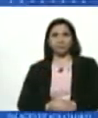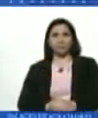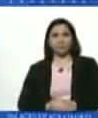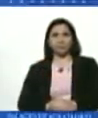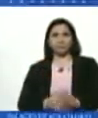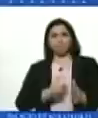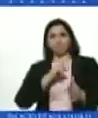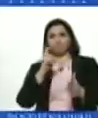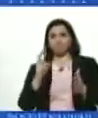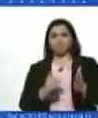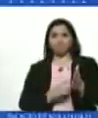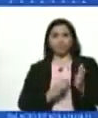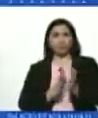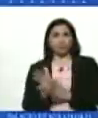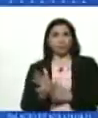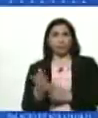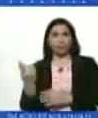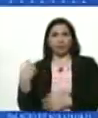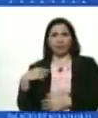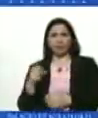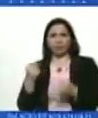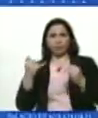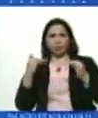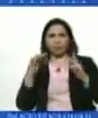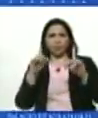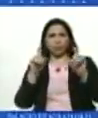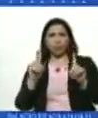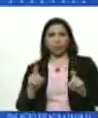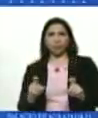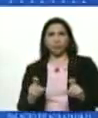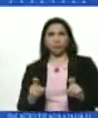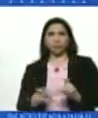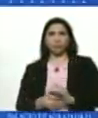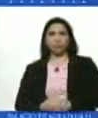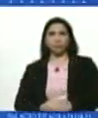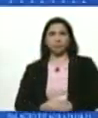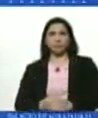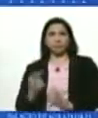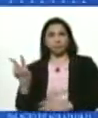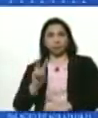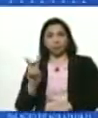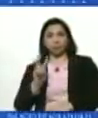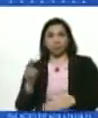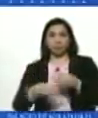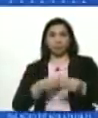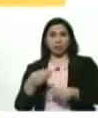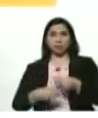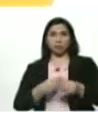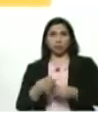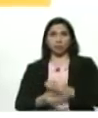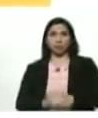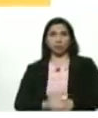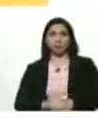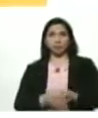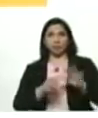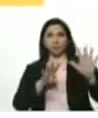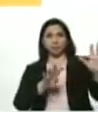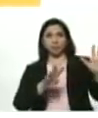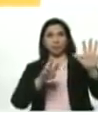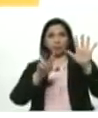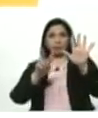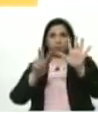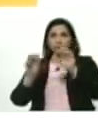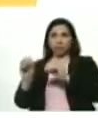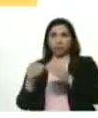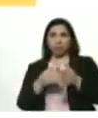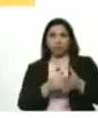absolutamente gratuita aquí tengo el número de pruebas en venezuela se han hecho 970